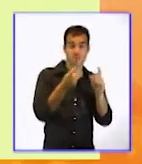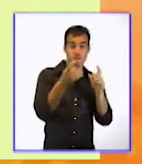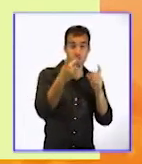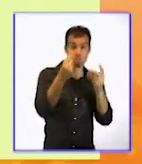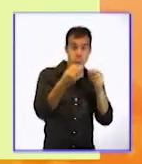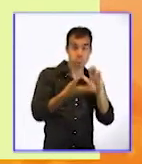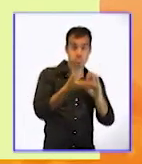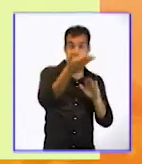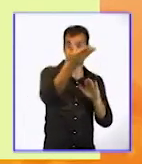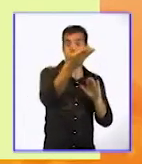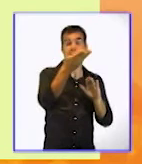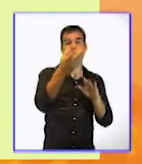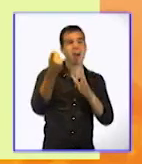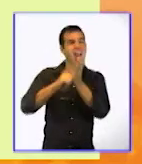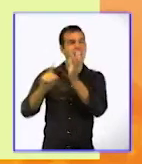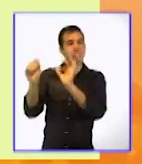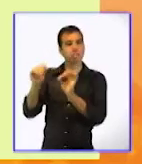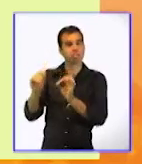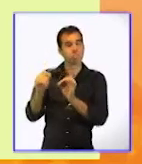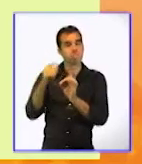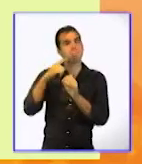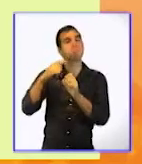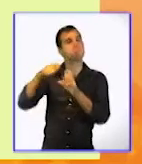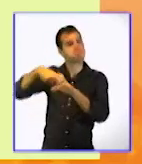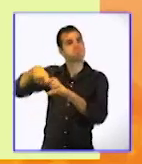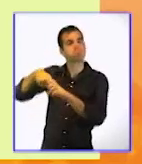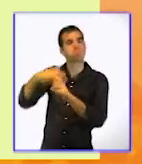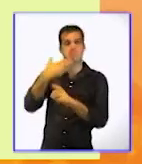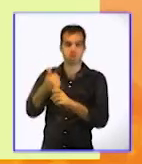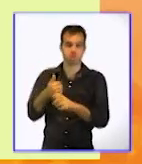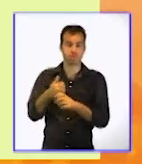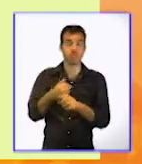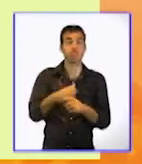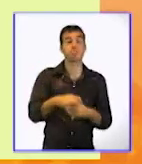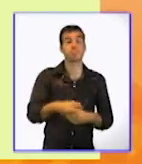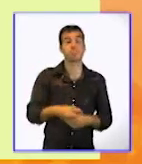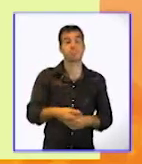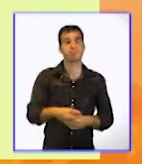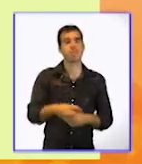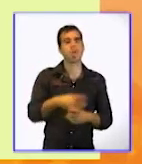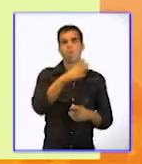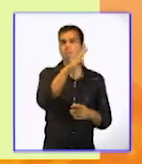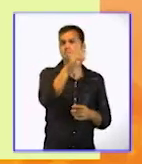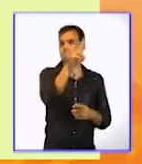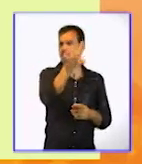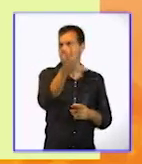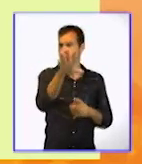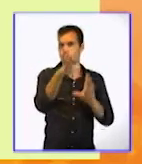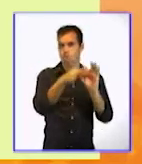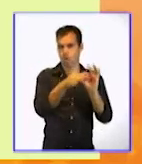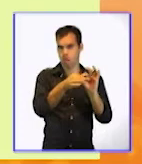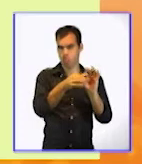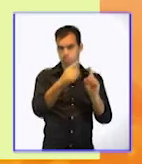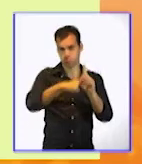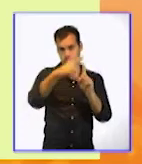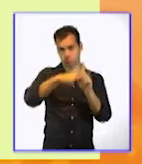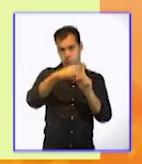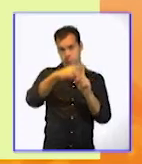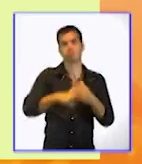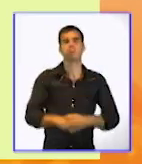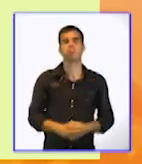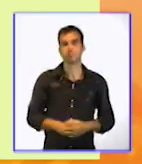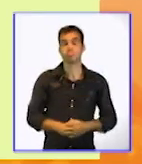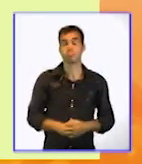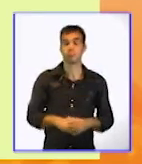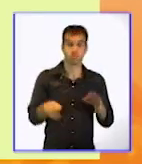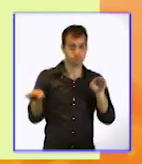valor, recordando siempre a 25 grados Celsius. En este caso ponemos dos ejemplos igual, un valor de 8,3